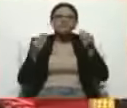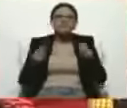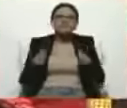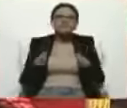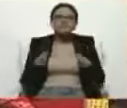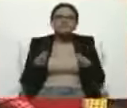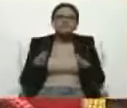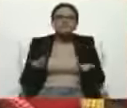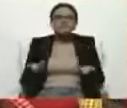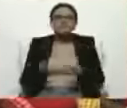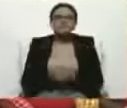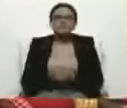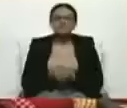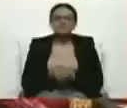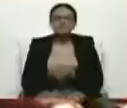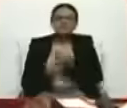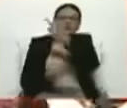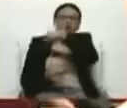echón.